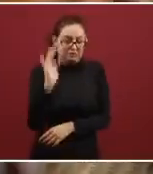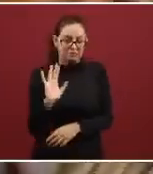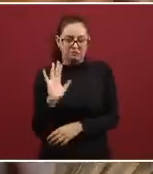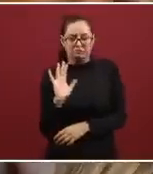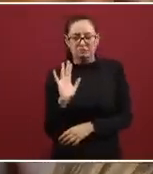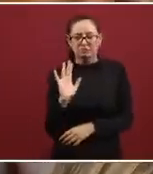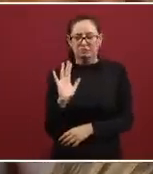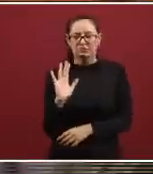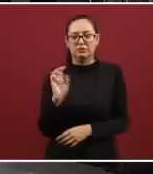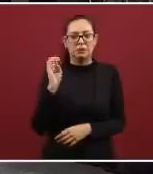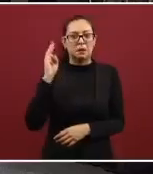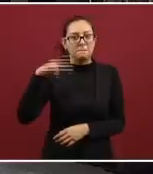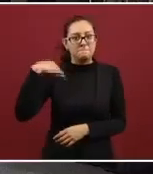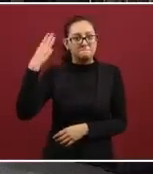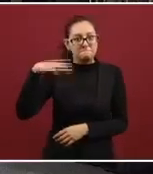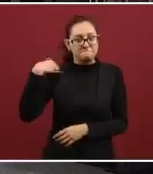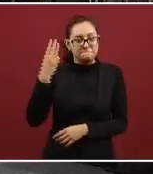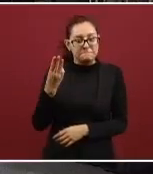usted no resultara